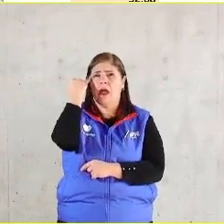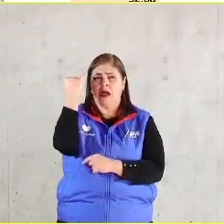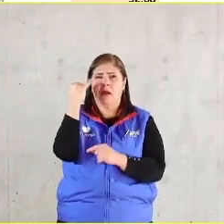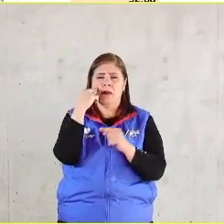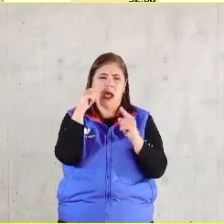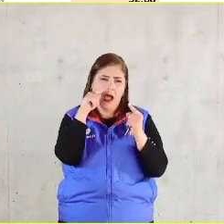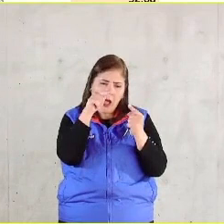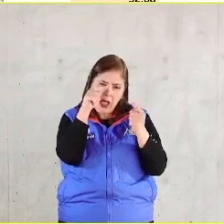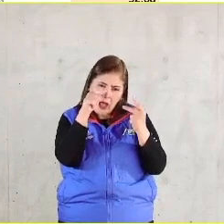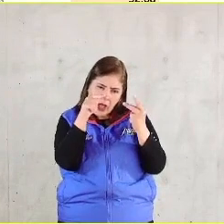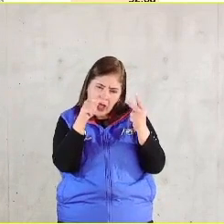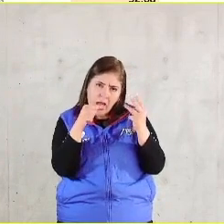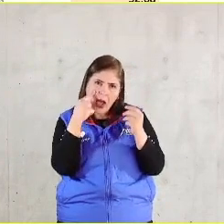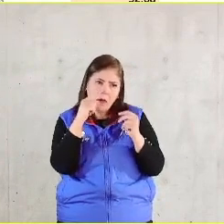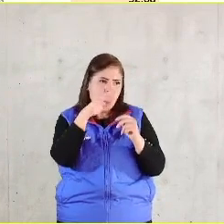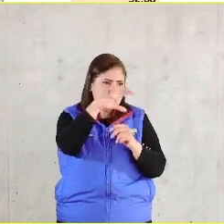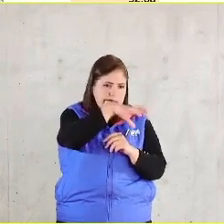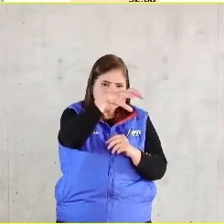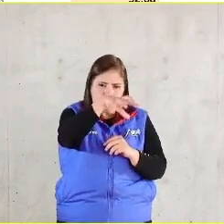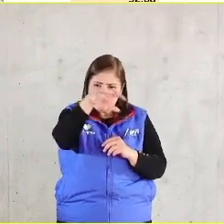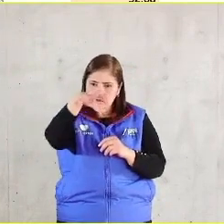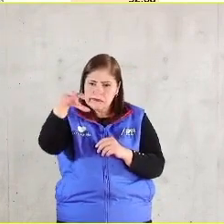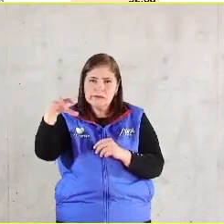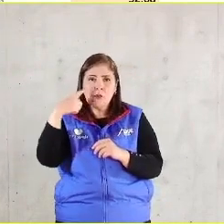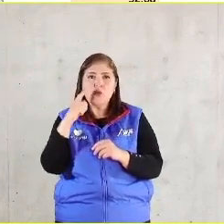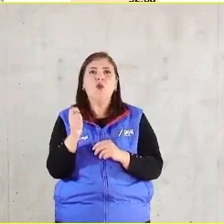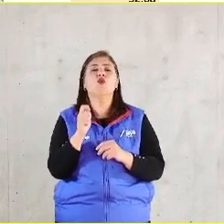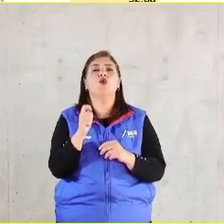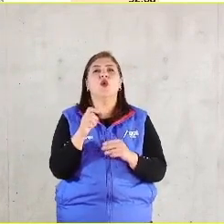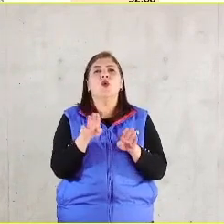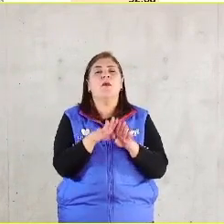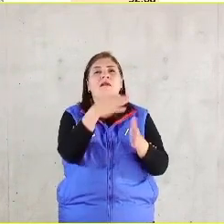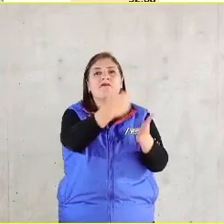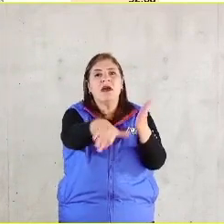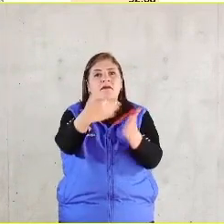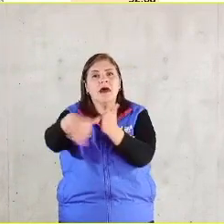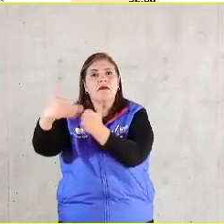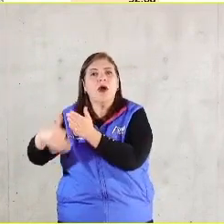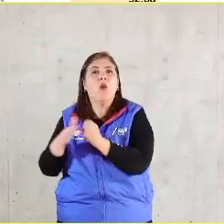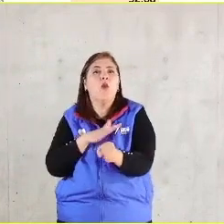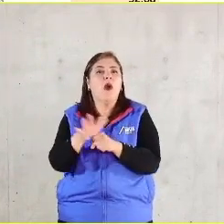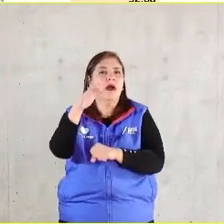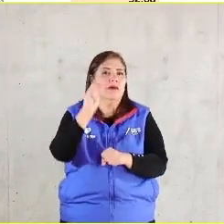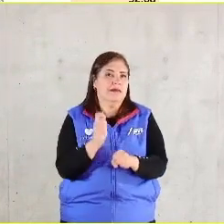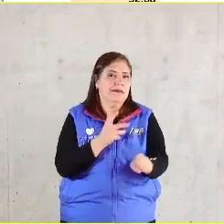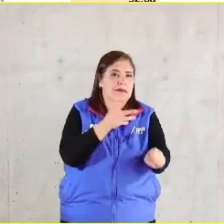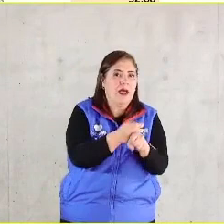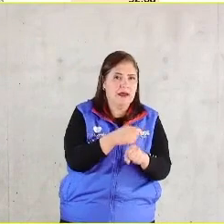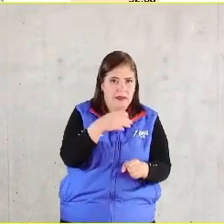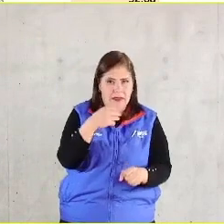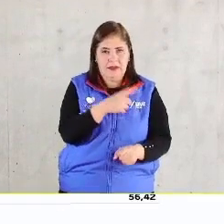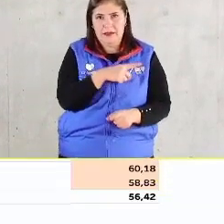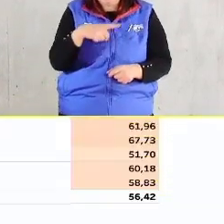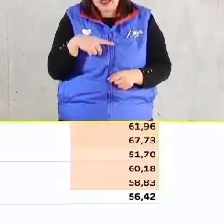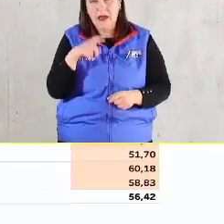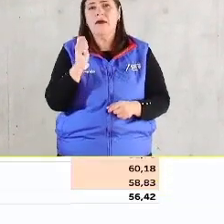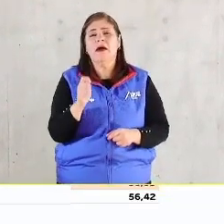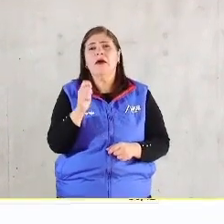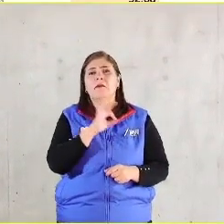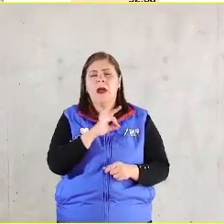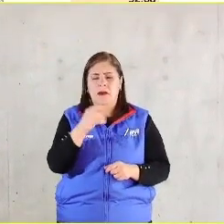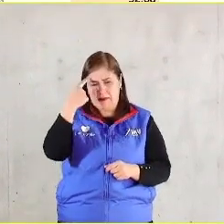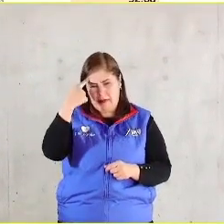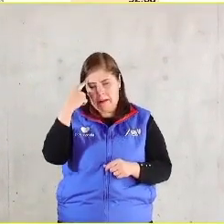ir ámbito y subámbito uno por uno y ver dónde están las deficiencias en cada uno. Y entonces establecer estrategias sostenibles